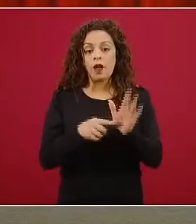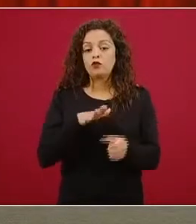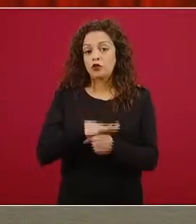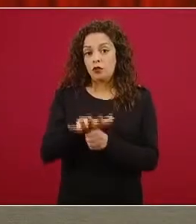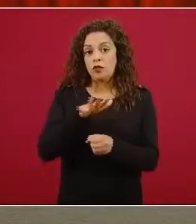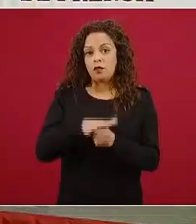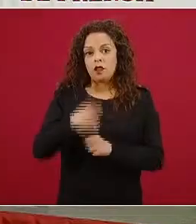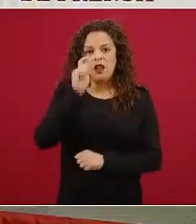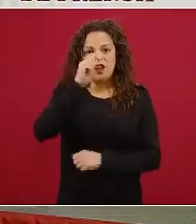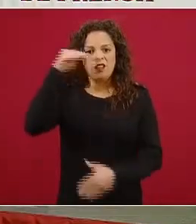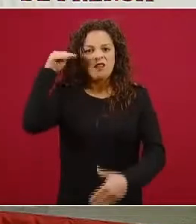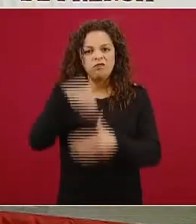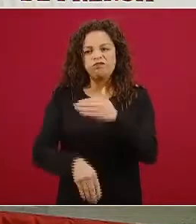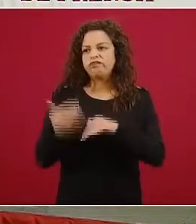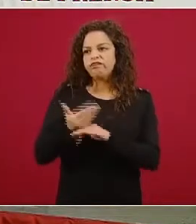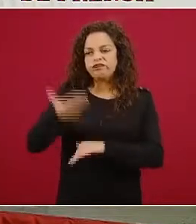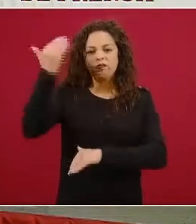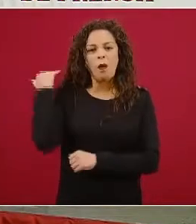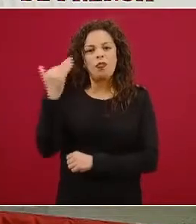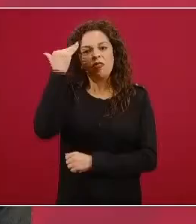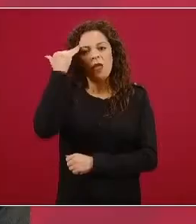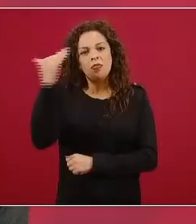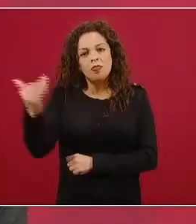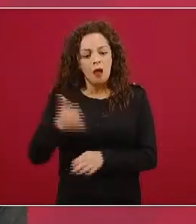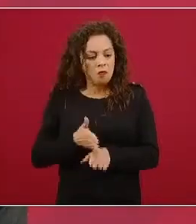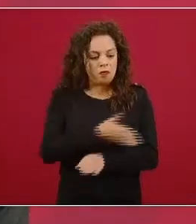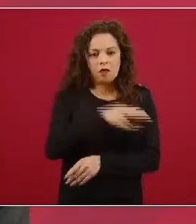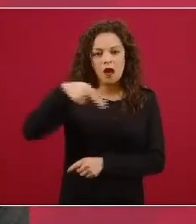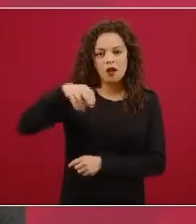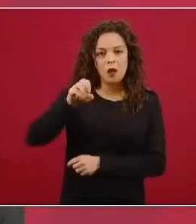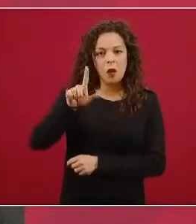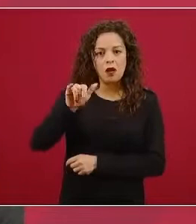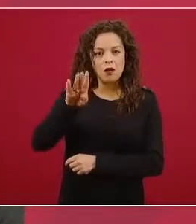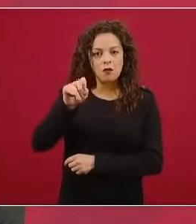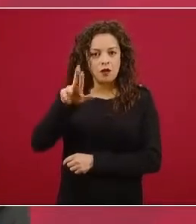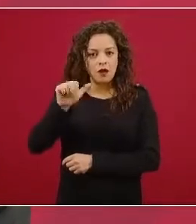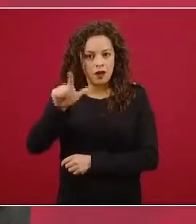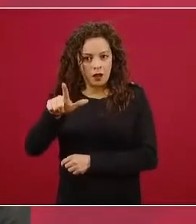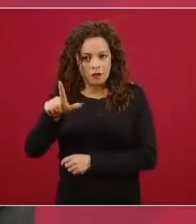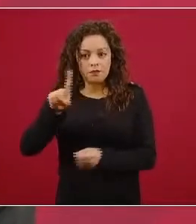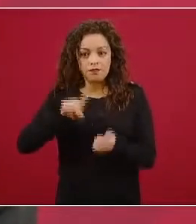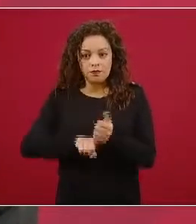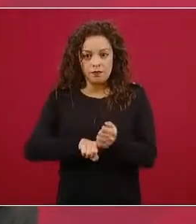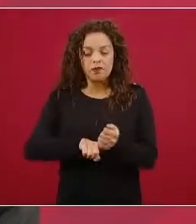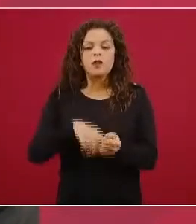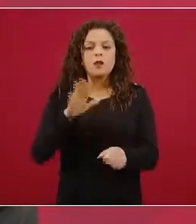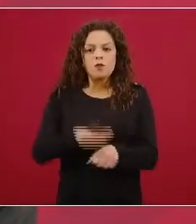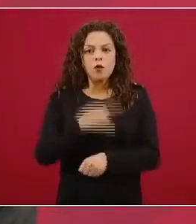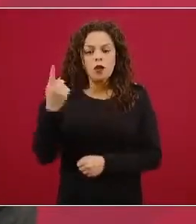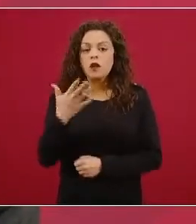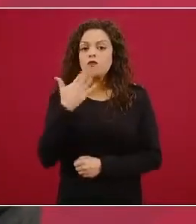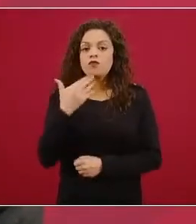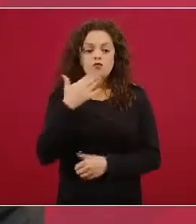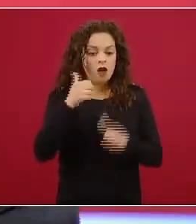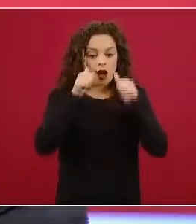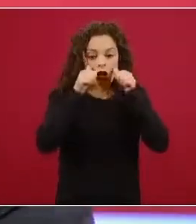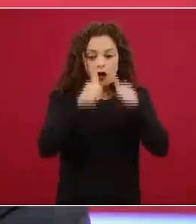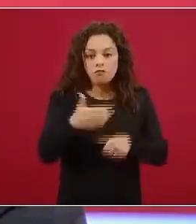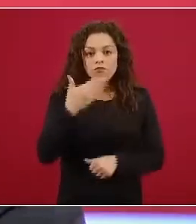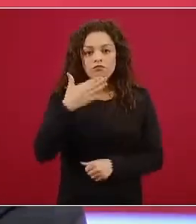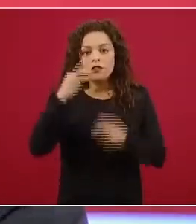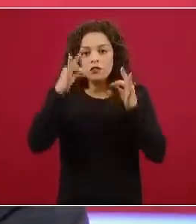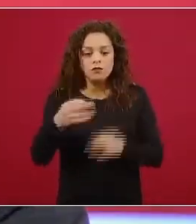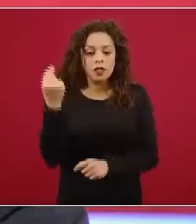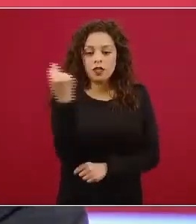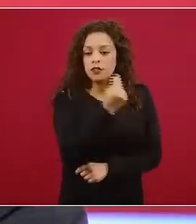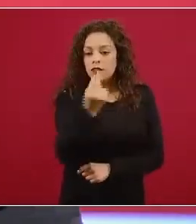modelo neoliberal en México y en muchas otras naciones, fracaso en satisfacer las necesidades de las